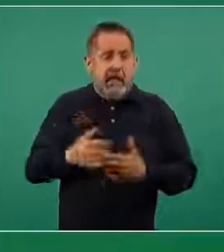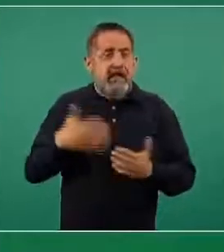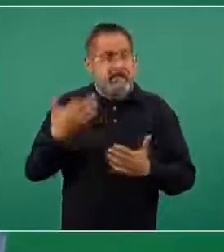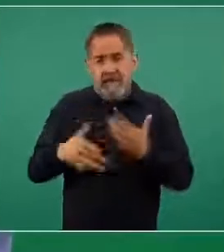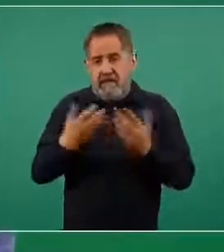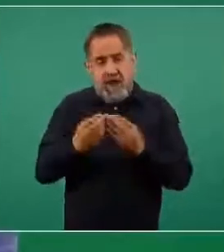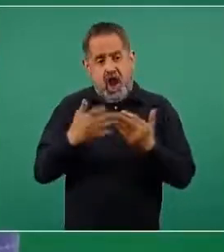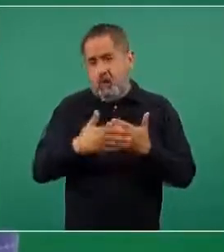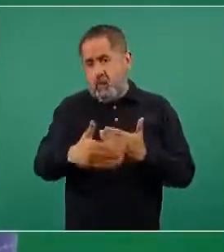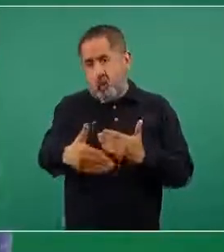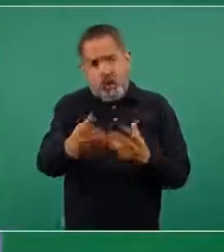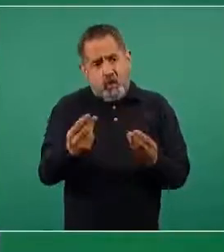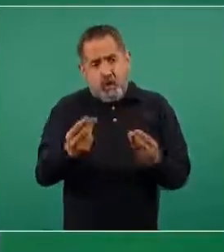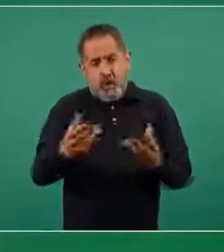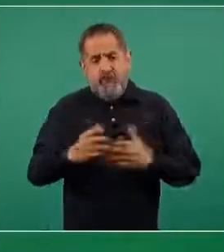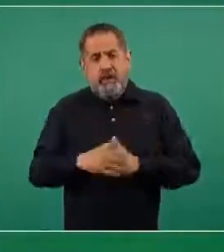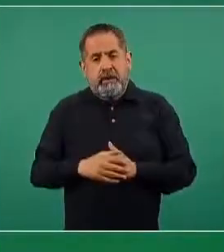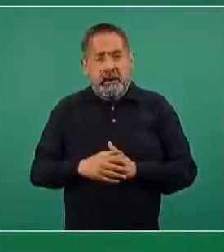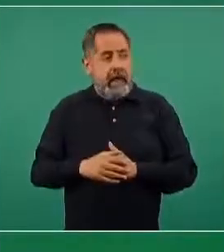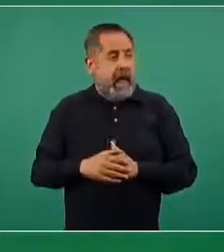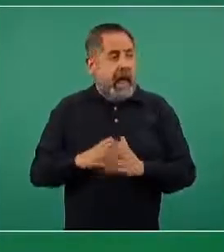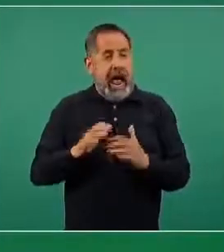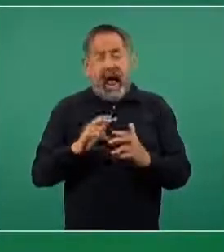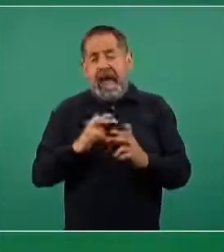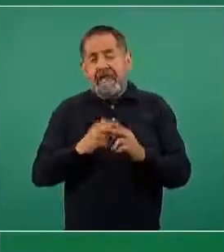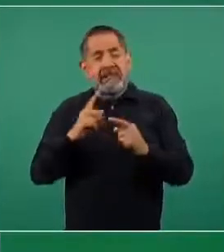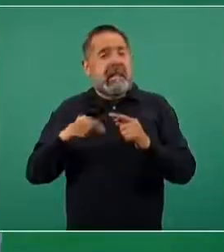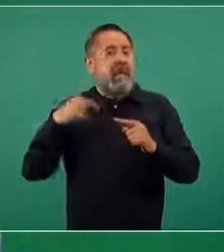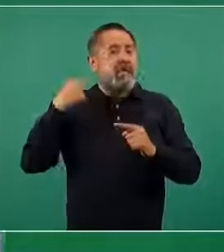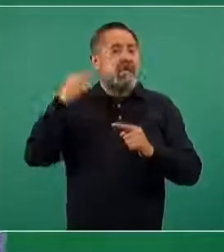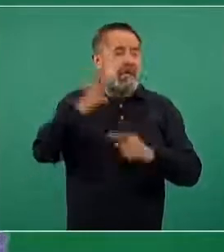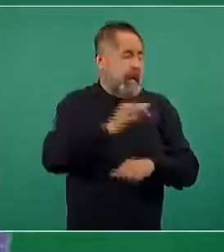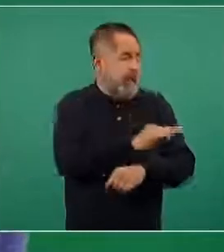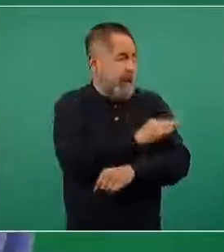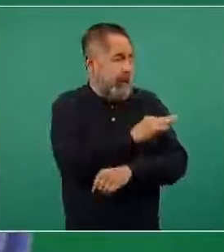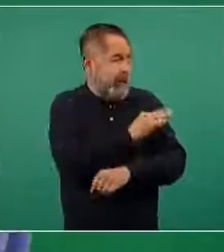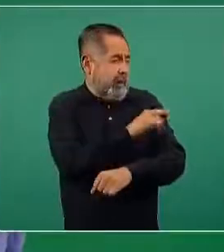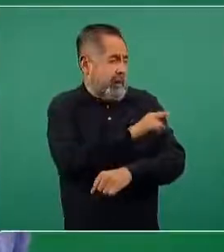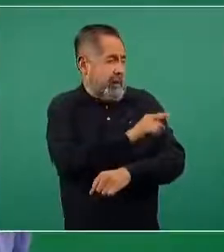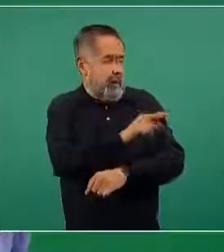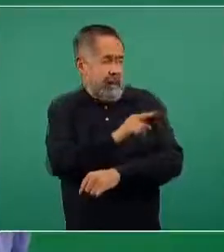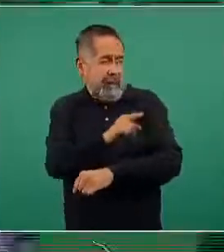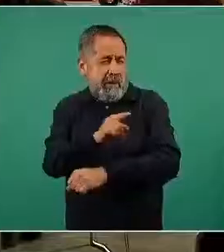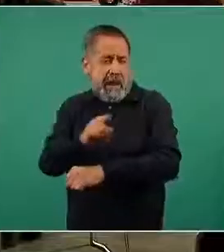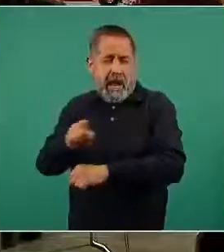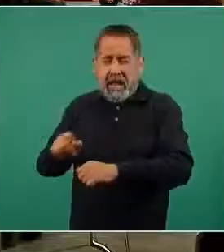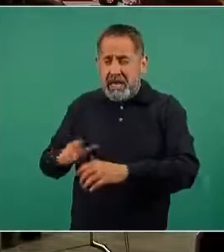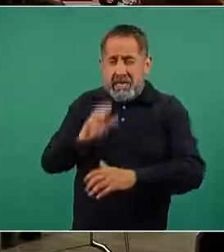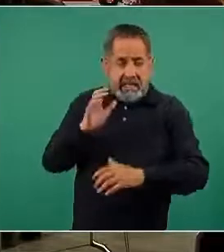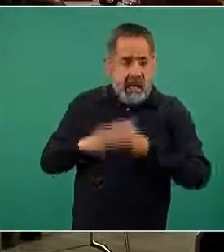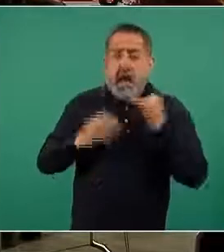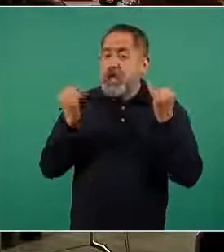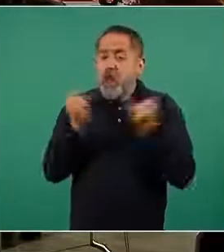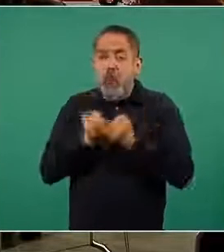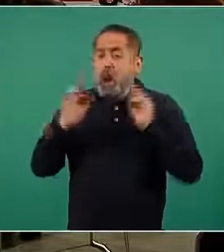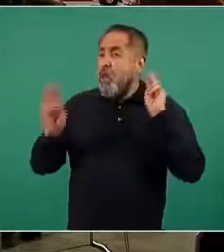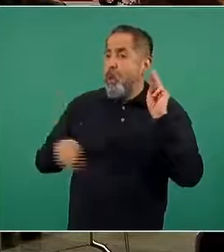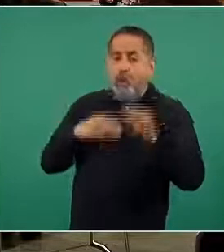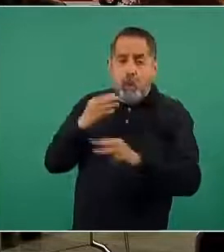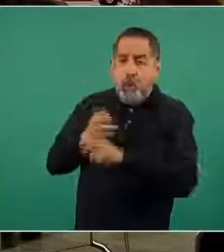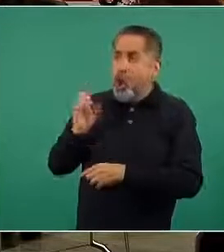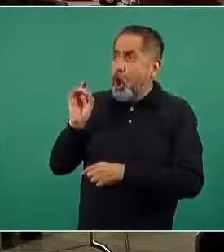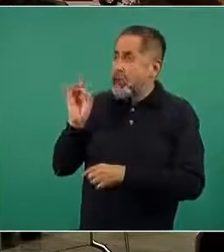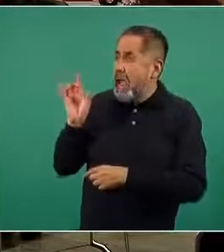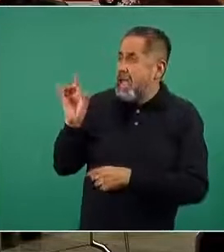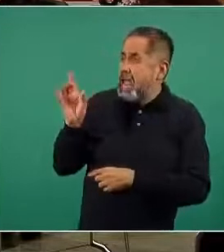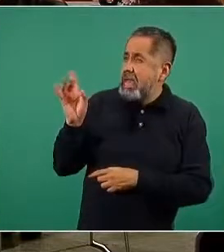nos falta. Entonces, hasta que lleguemos a ese punto, y muy posiblemente hasta que el resto de los países del mundo